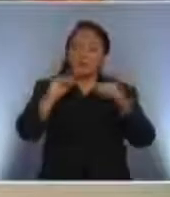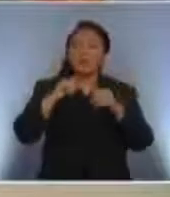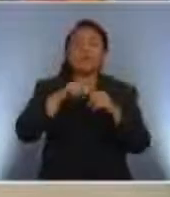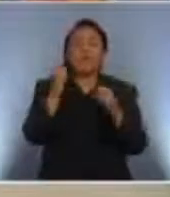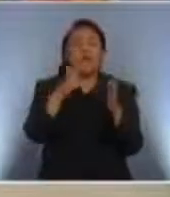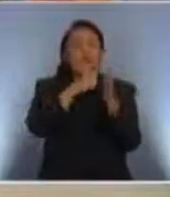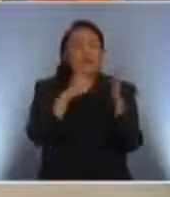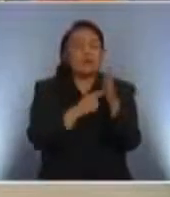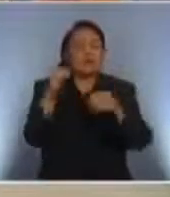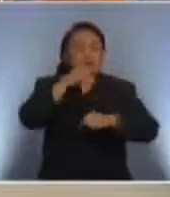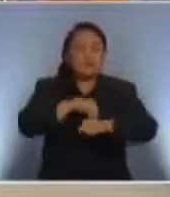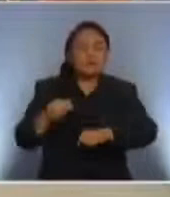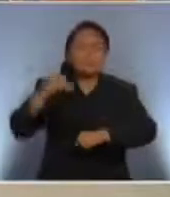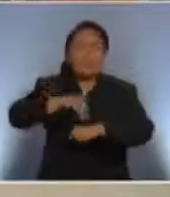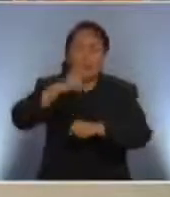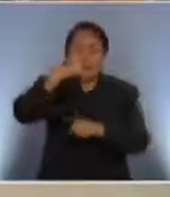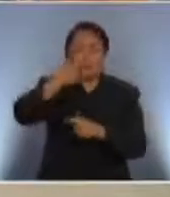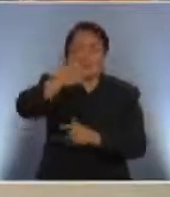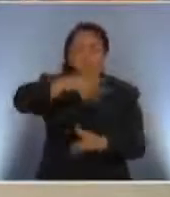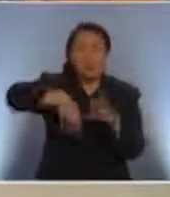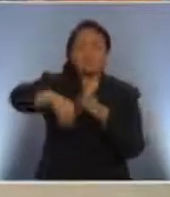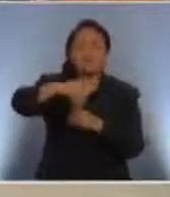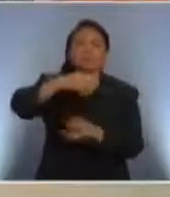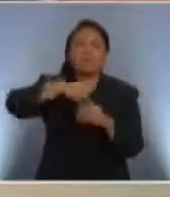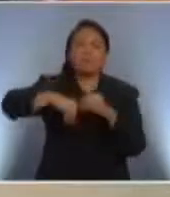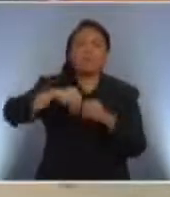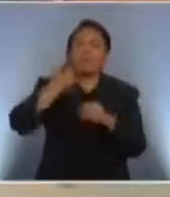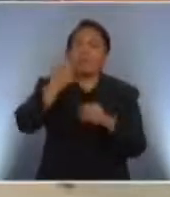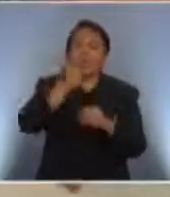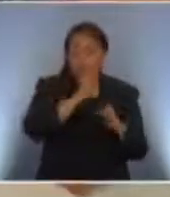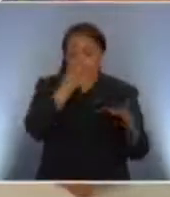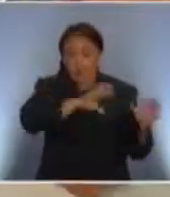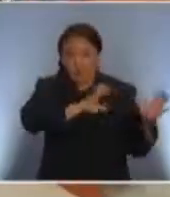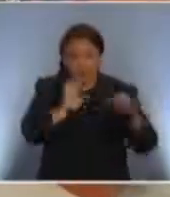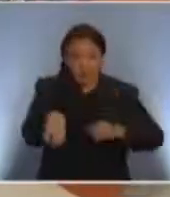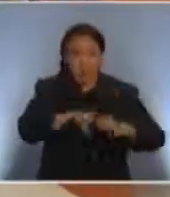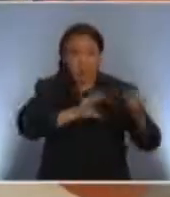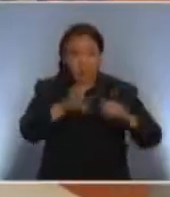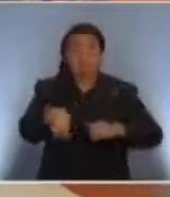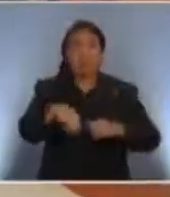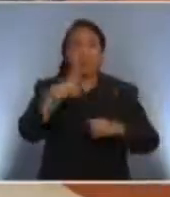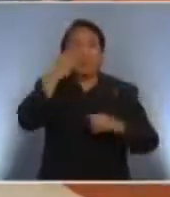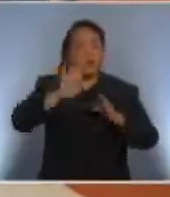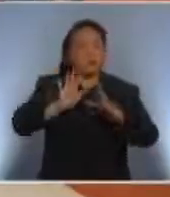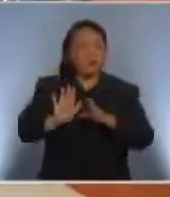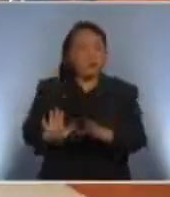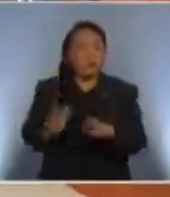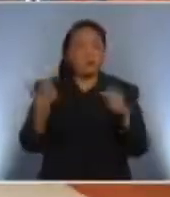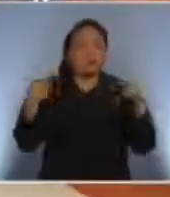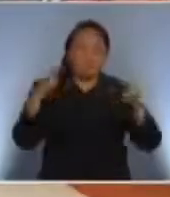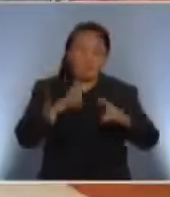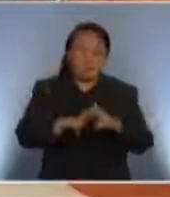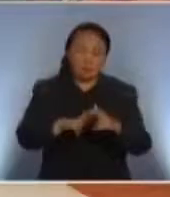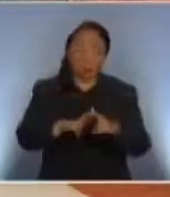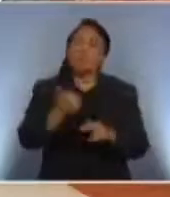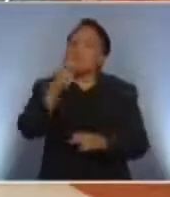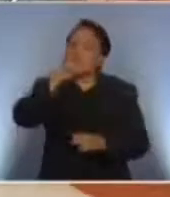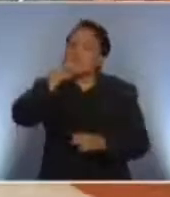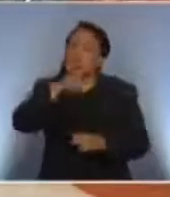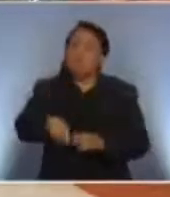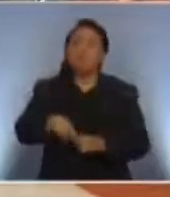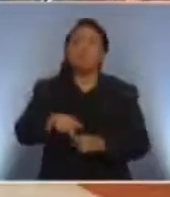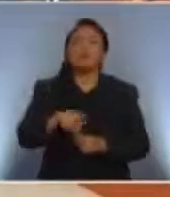reglas claras para el ingreso, la permanencia y promoción de los maestros,